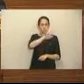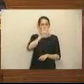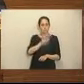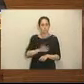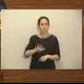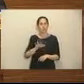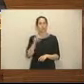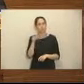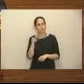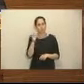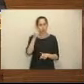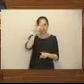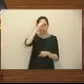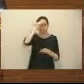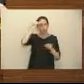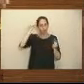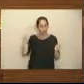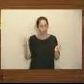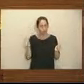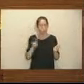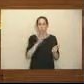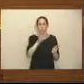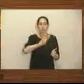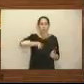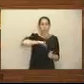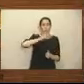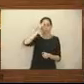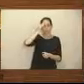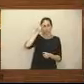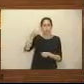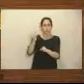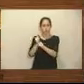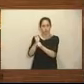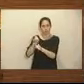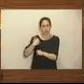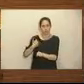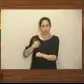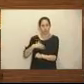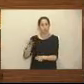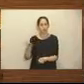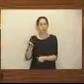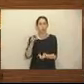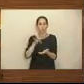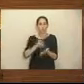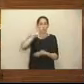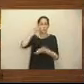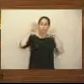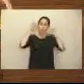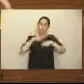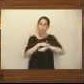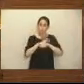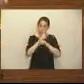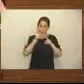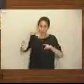sufrió de una cierta amnesia, porque nosotros creíamos que estaban trabajando en ello. Lo anunciaron en su primer Consejo de Gobierno de este